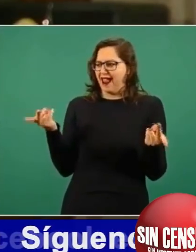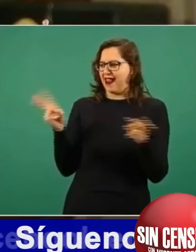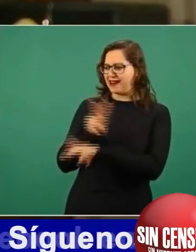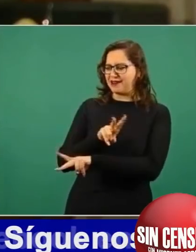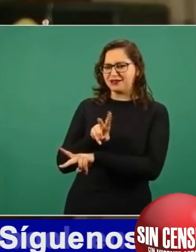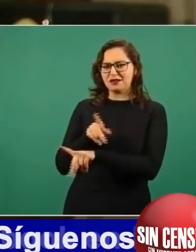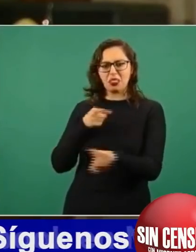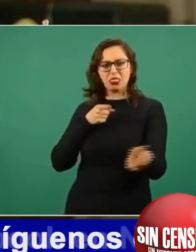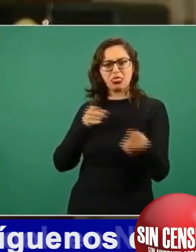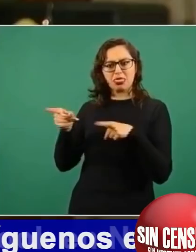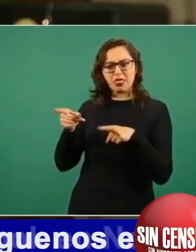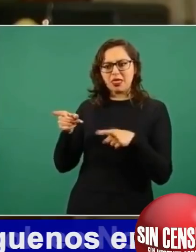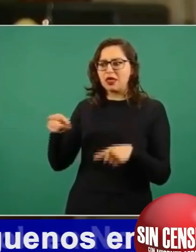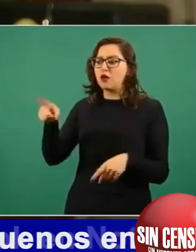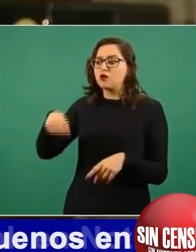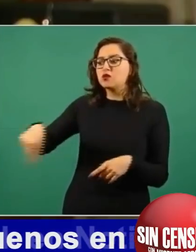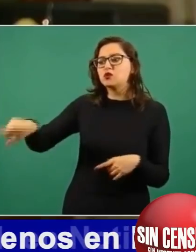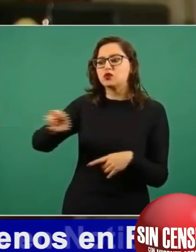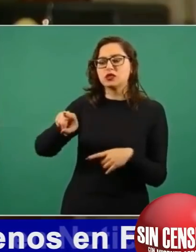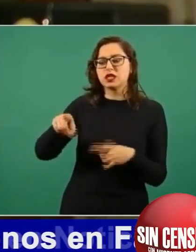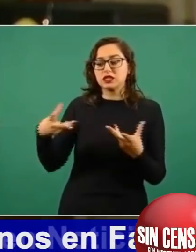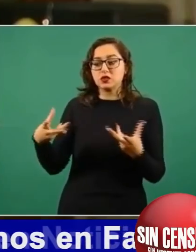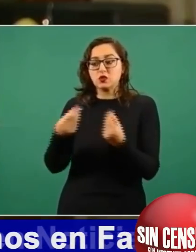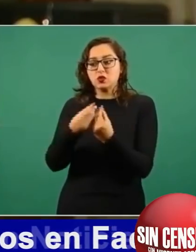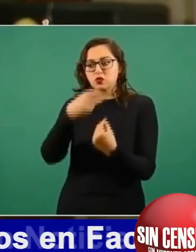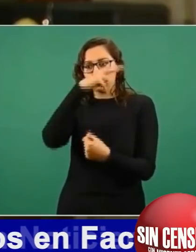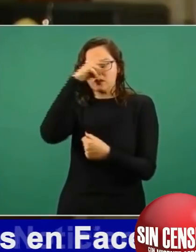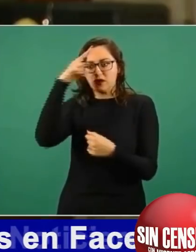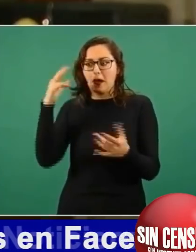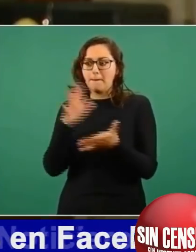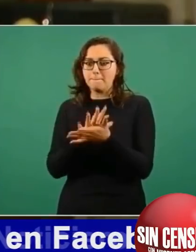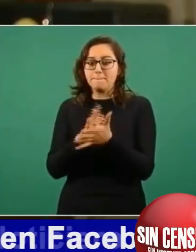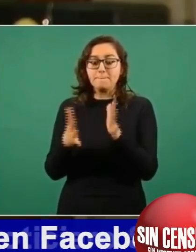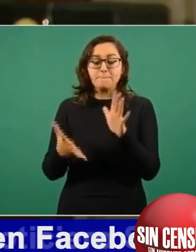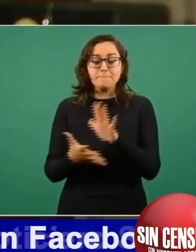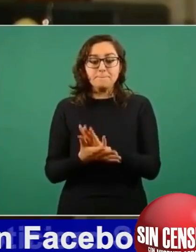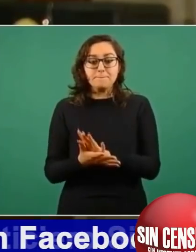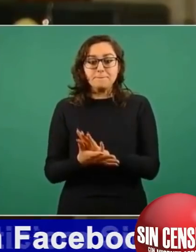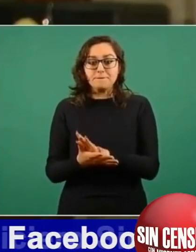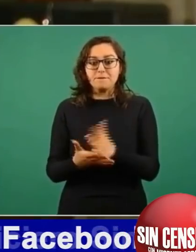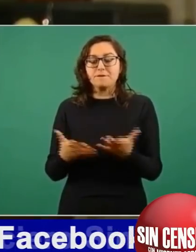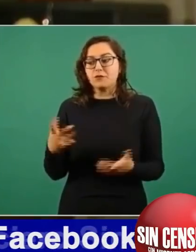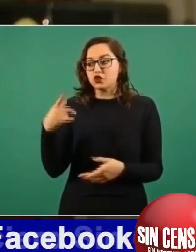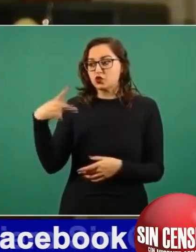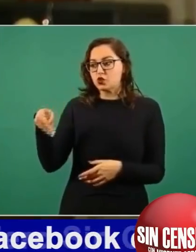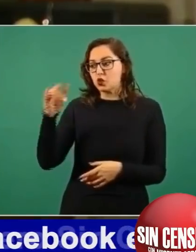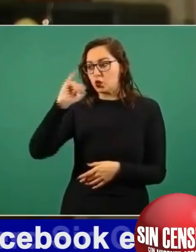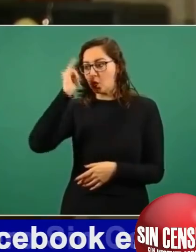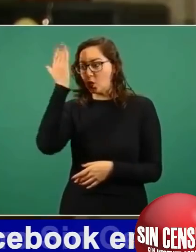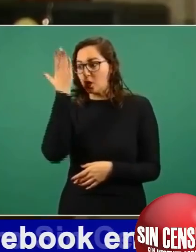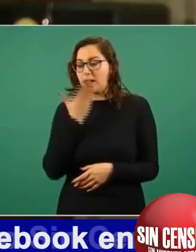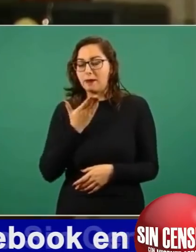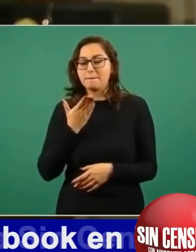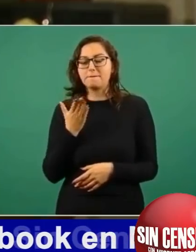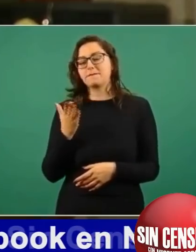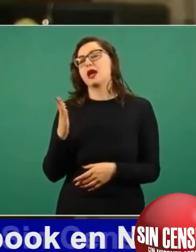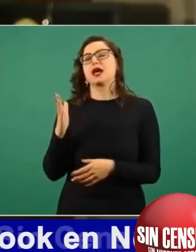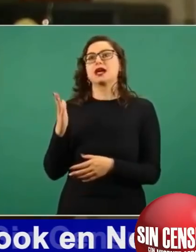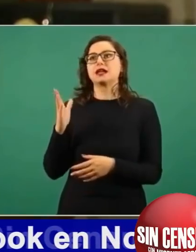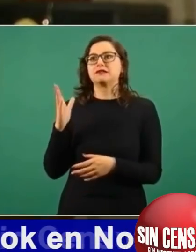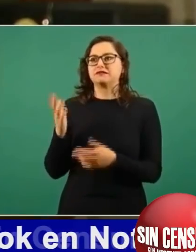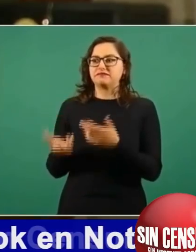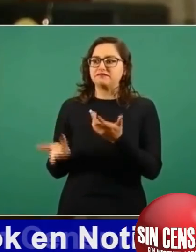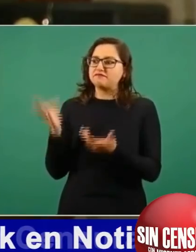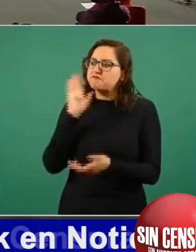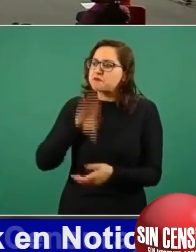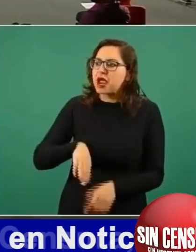que participaron junto con el fiscal a modo de desprestigiar y de erradicar pues, los